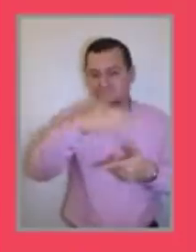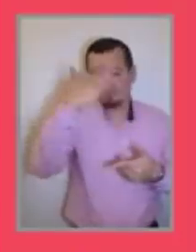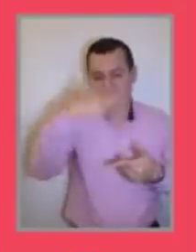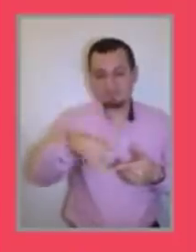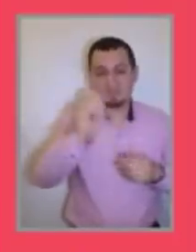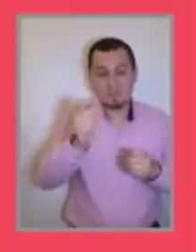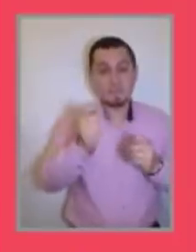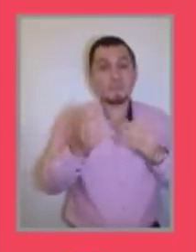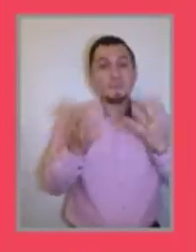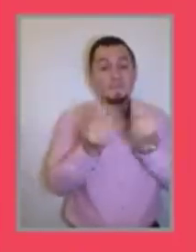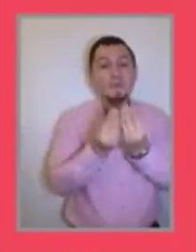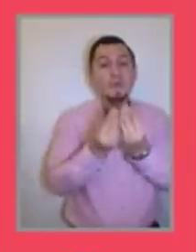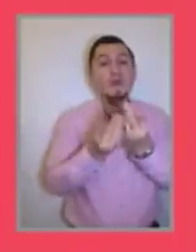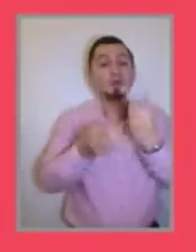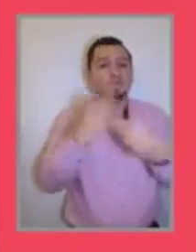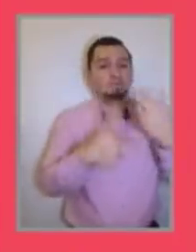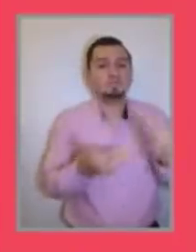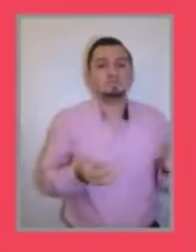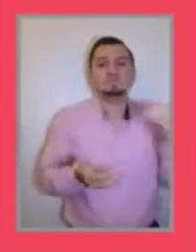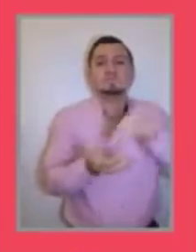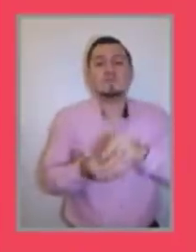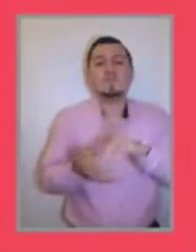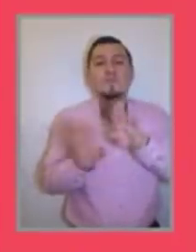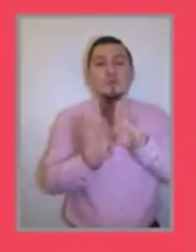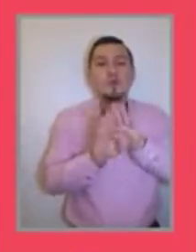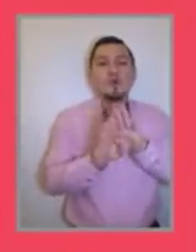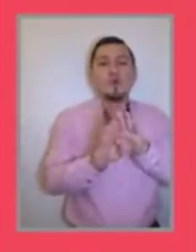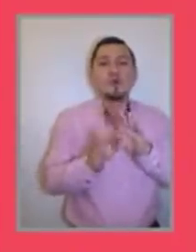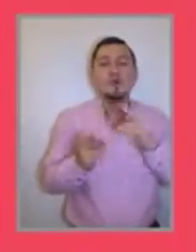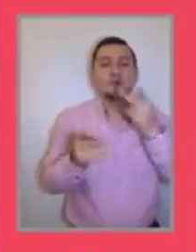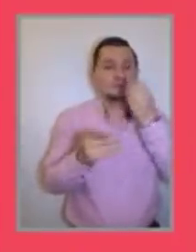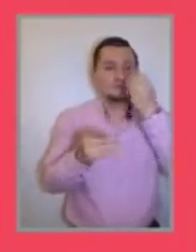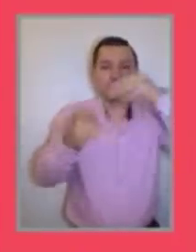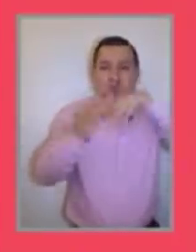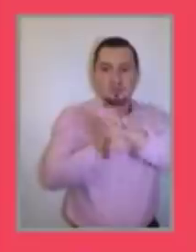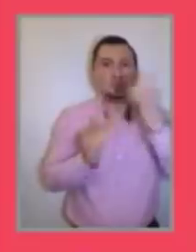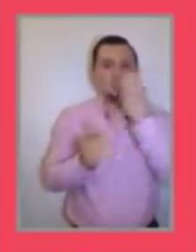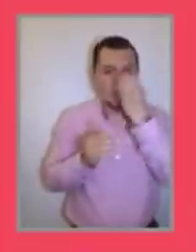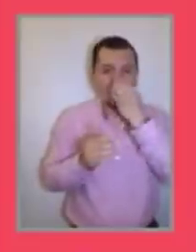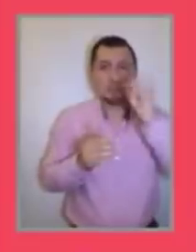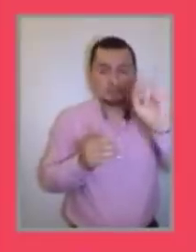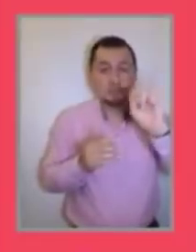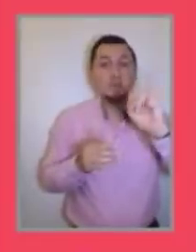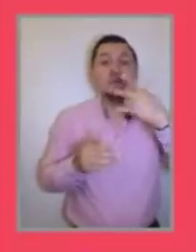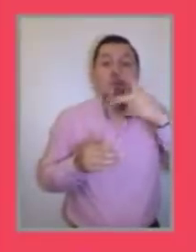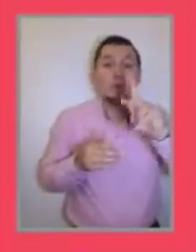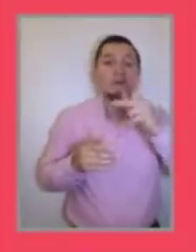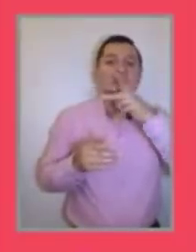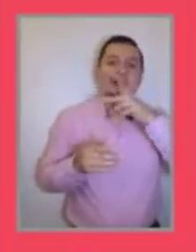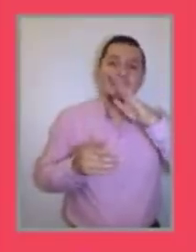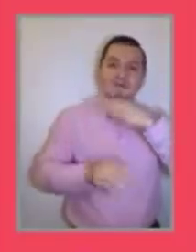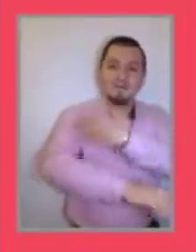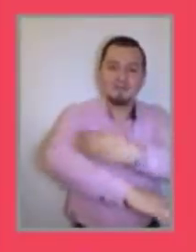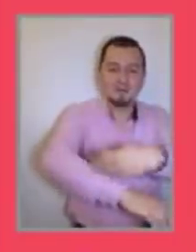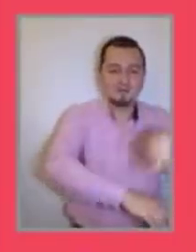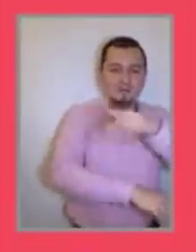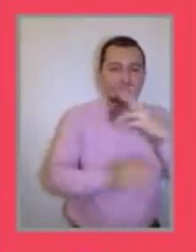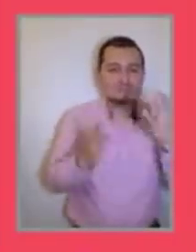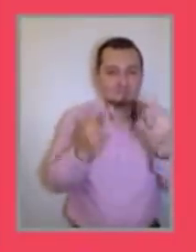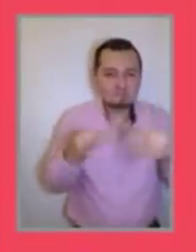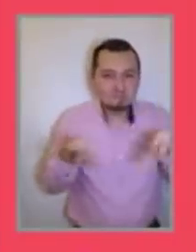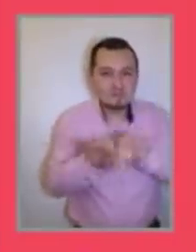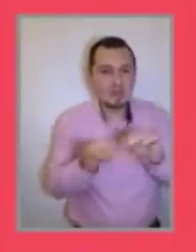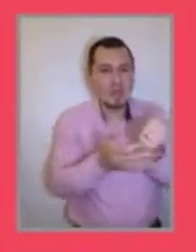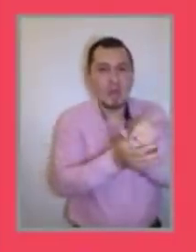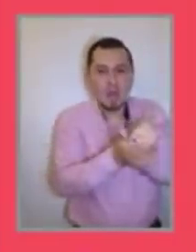la presencialidad va a requerir de un componente muy importante de corresponsabilidad con los padres de familia. Necesitamos que los papás nos